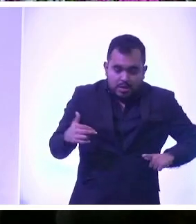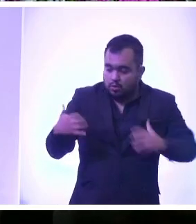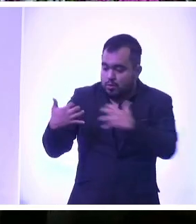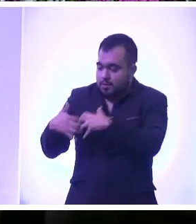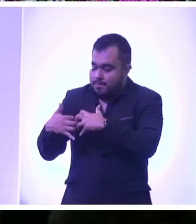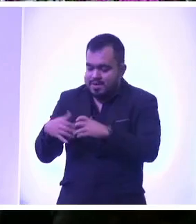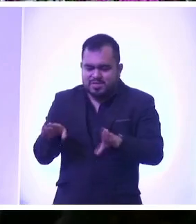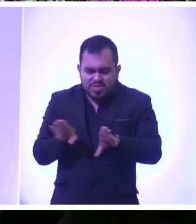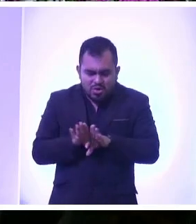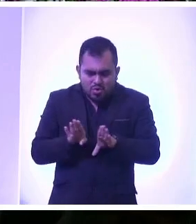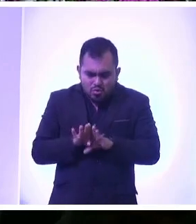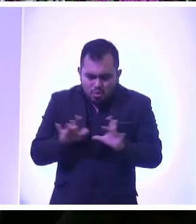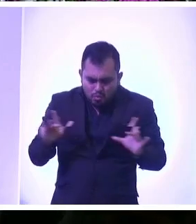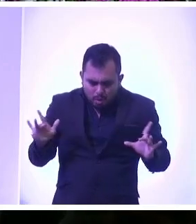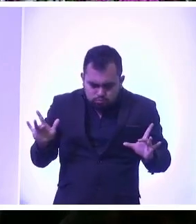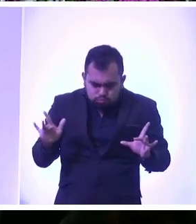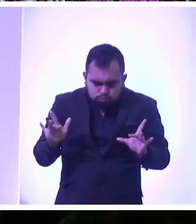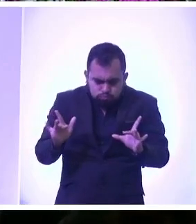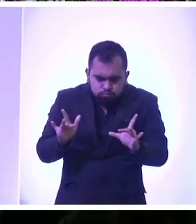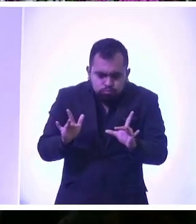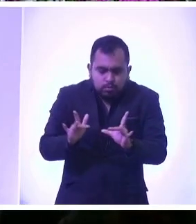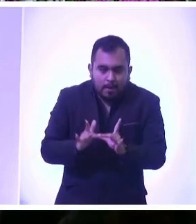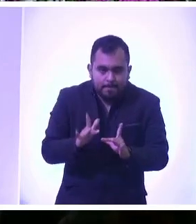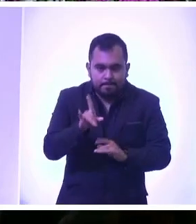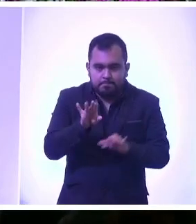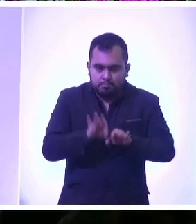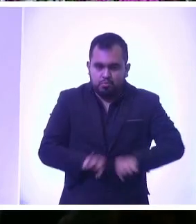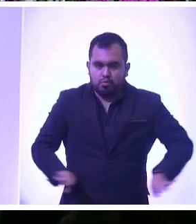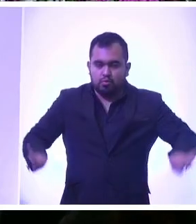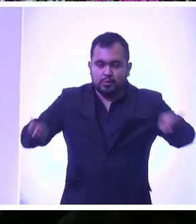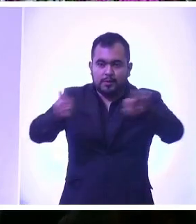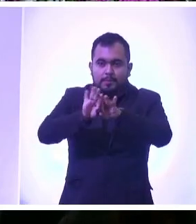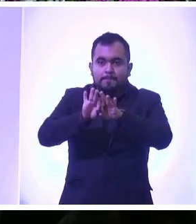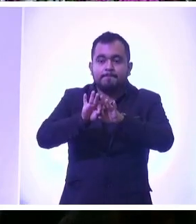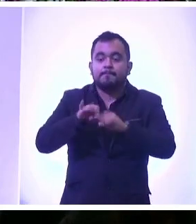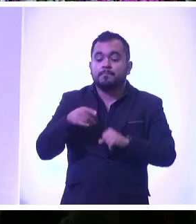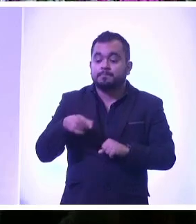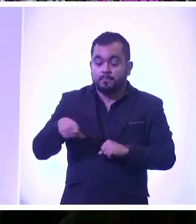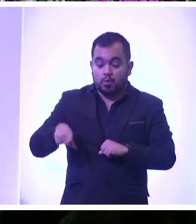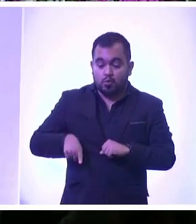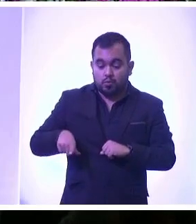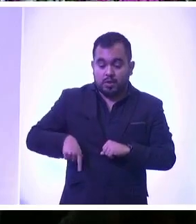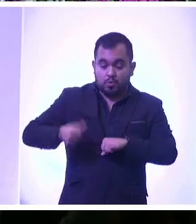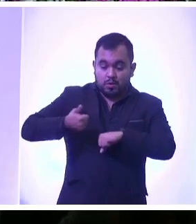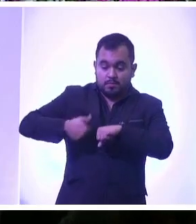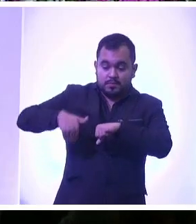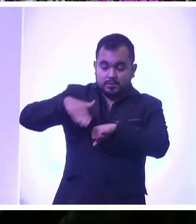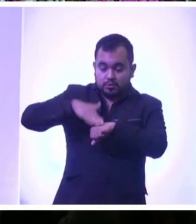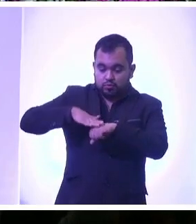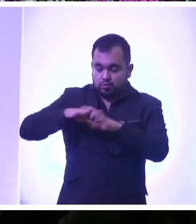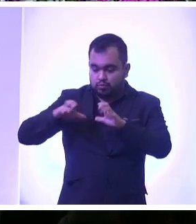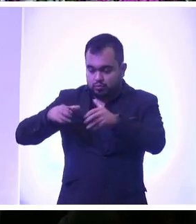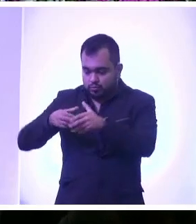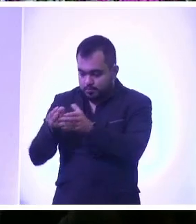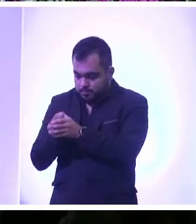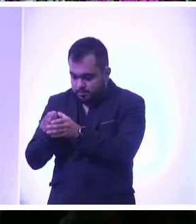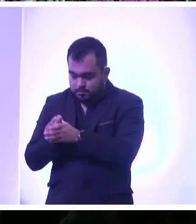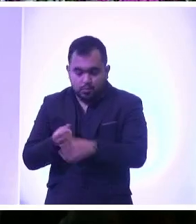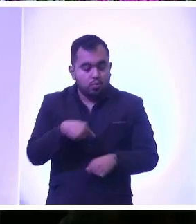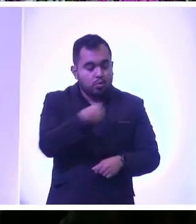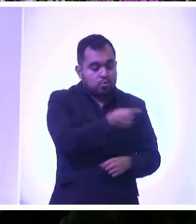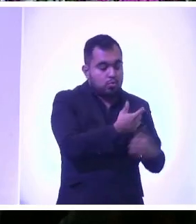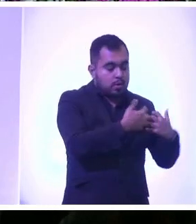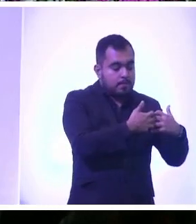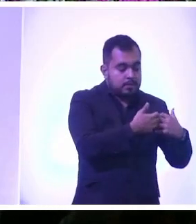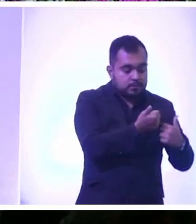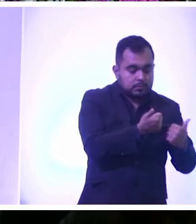yo Considero que es algo crucial eh Cuando entendemos la administración pública con respecto a la administración empresarial identificamos pros